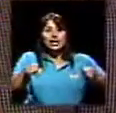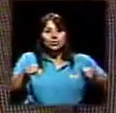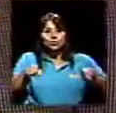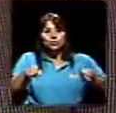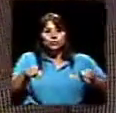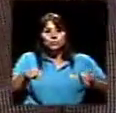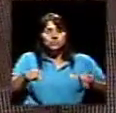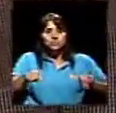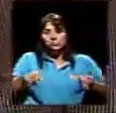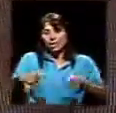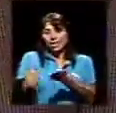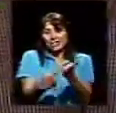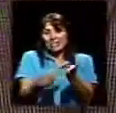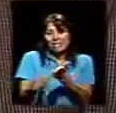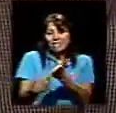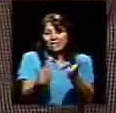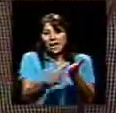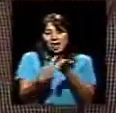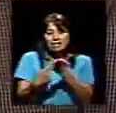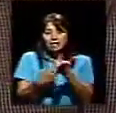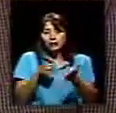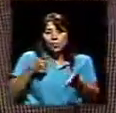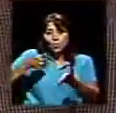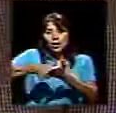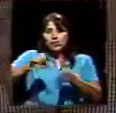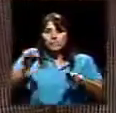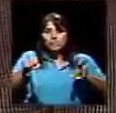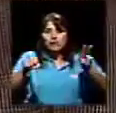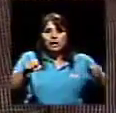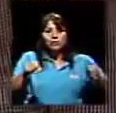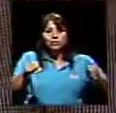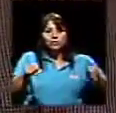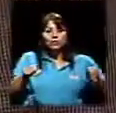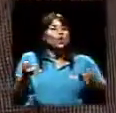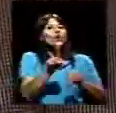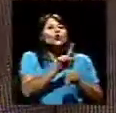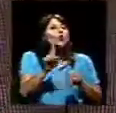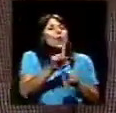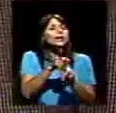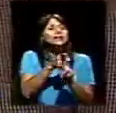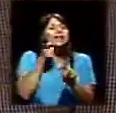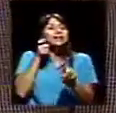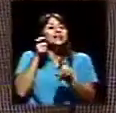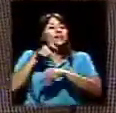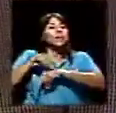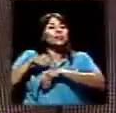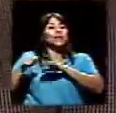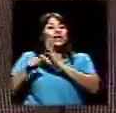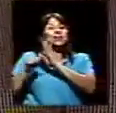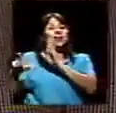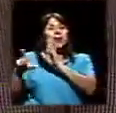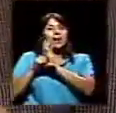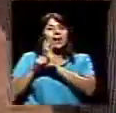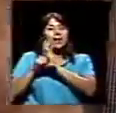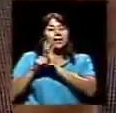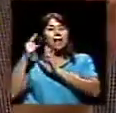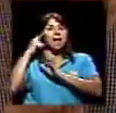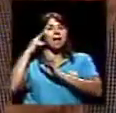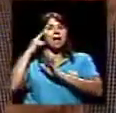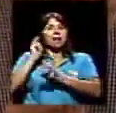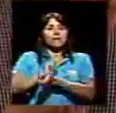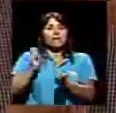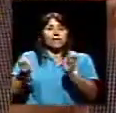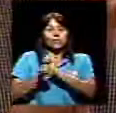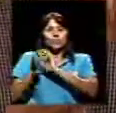el debate sobre el referéndum no se remonta al momento en que formalmente la Asamblea comienza a conocer de la reforma constitucional, sino a